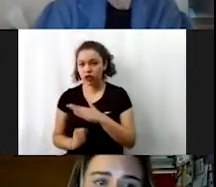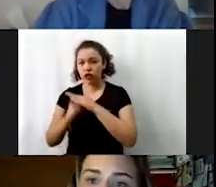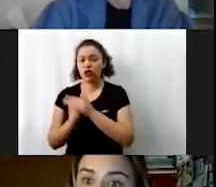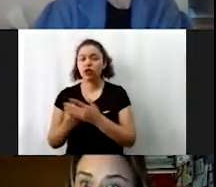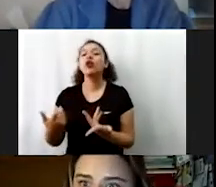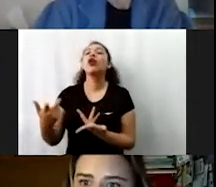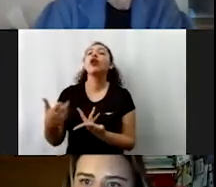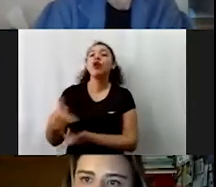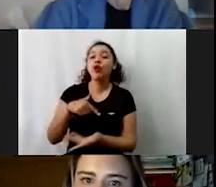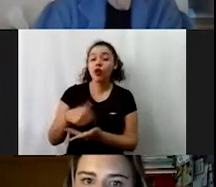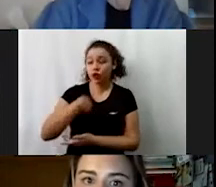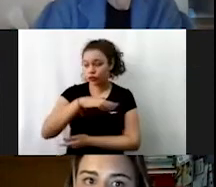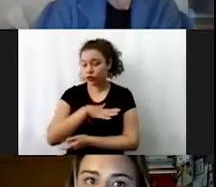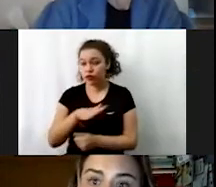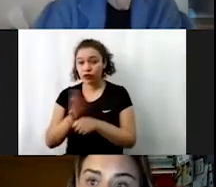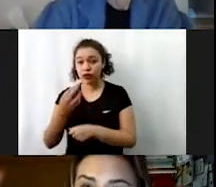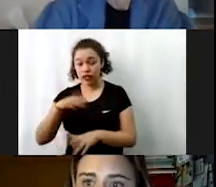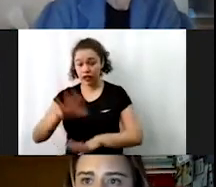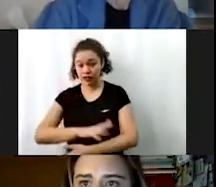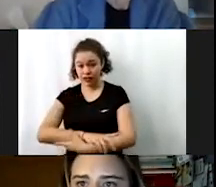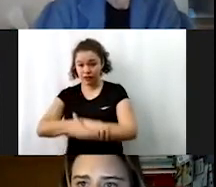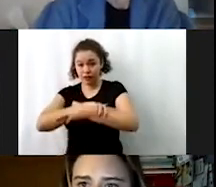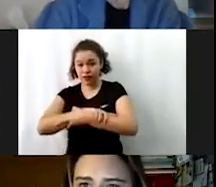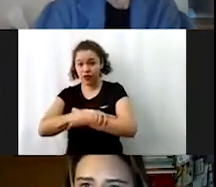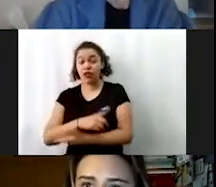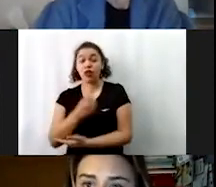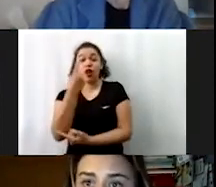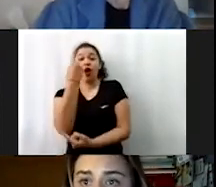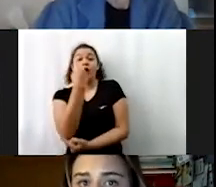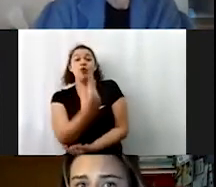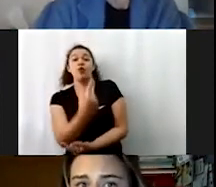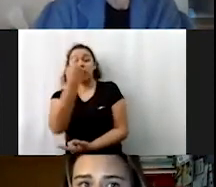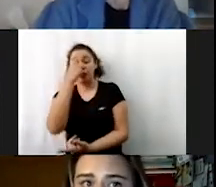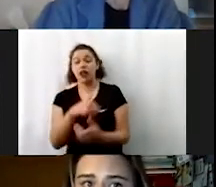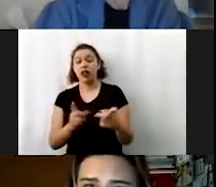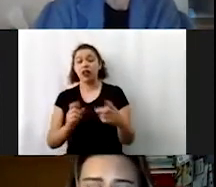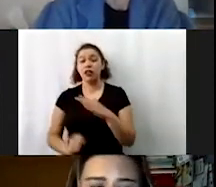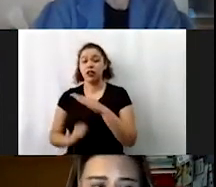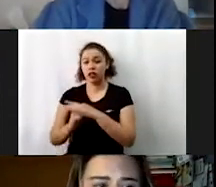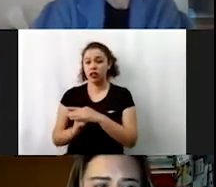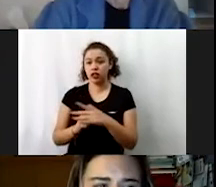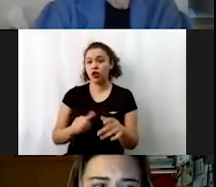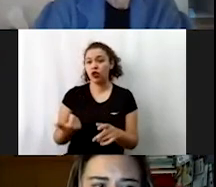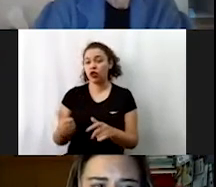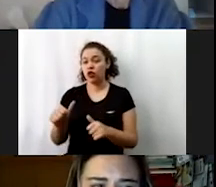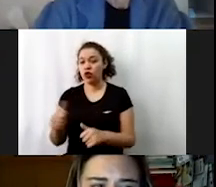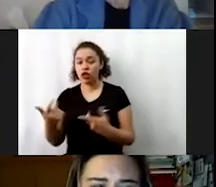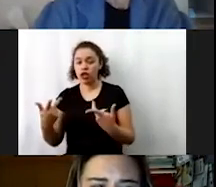con ciertas alianzas nada más cubro un aspecto del desarrollo sostenible mientras que otros cubren otros, ¿no?